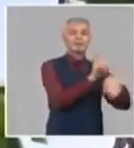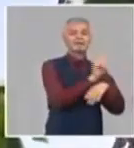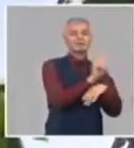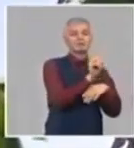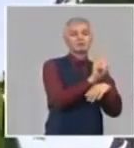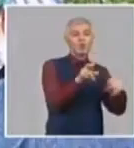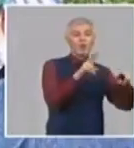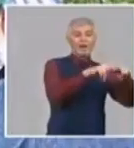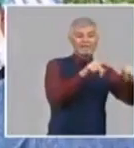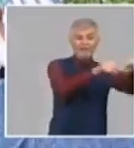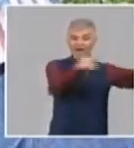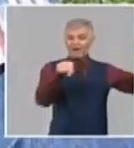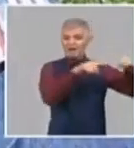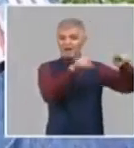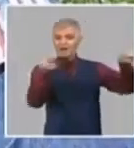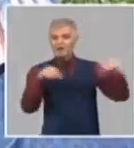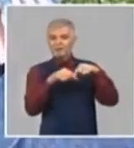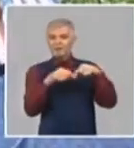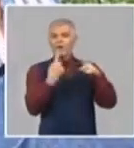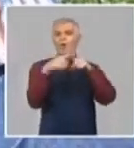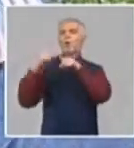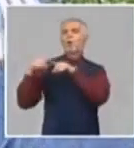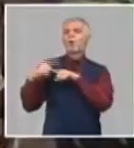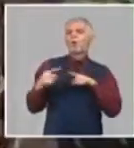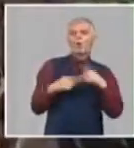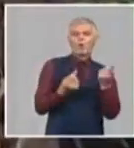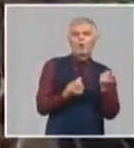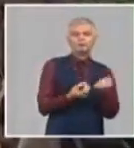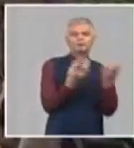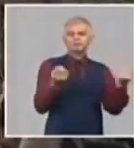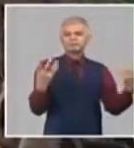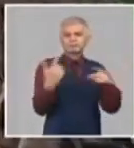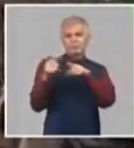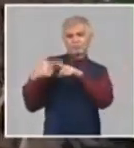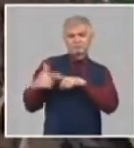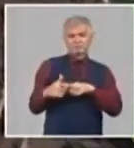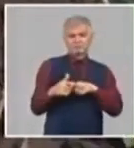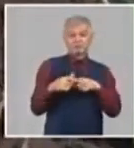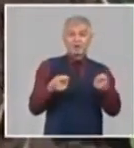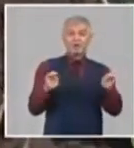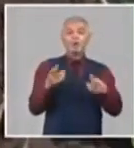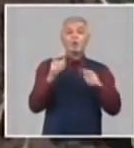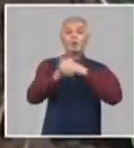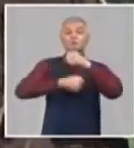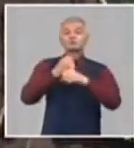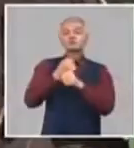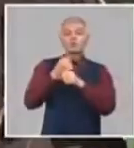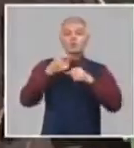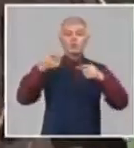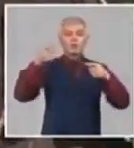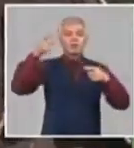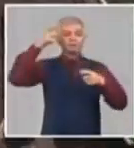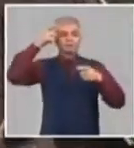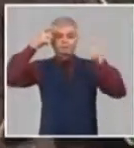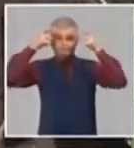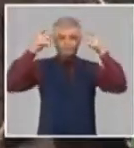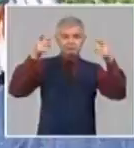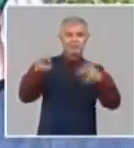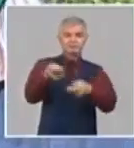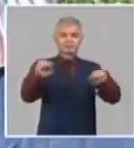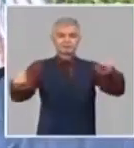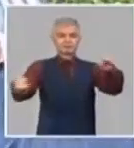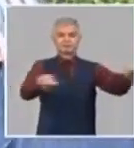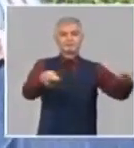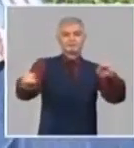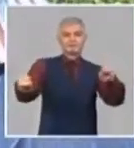hectáreas de cultivo vario, ustedes lo pueden ver allí. El empleo de la tracción animal es decisivo. Si hay cultivo vario y no hay bueyes, no hay